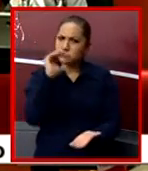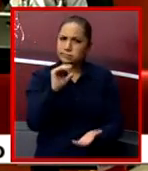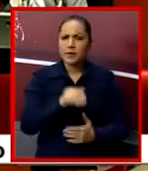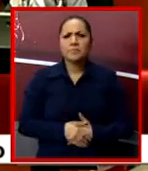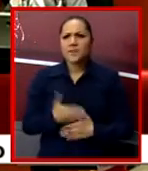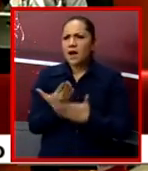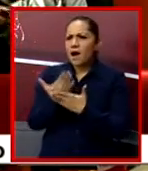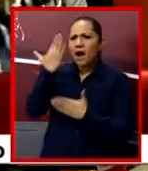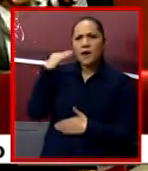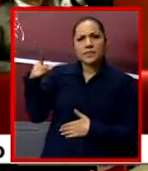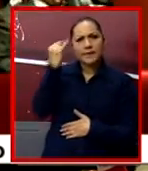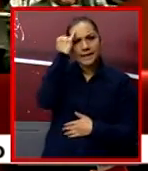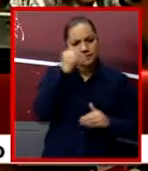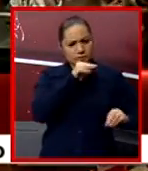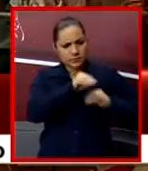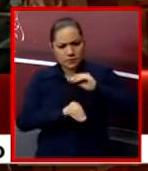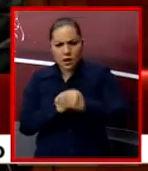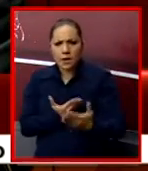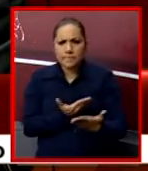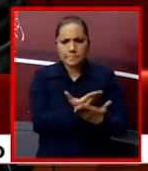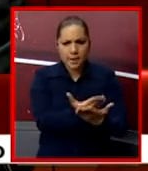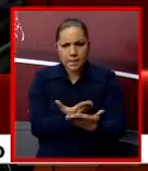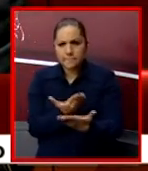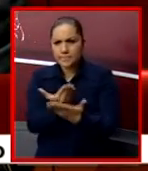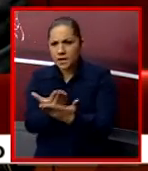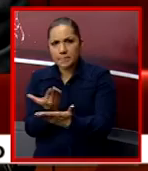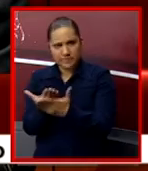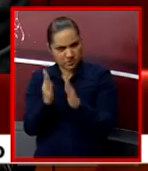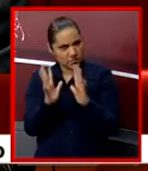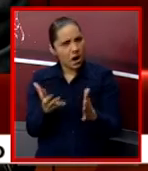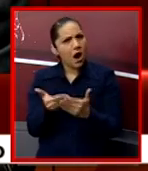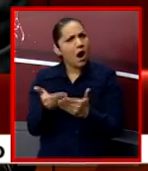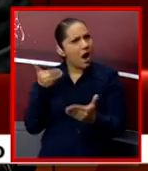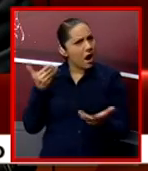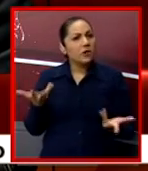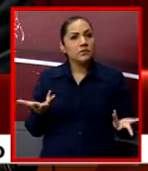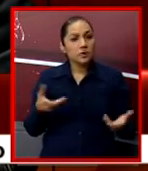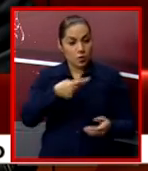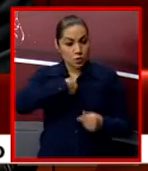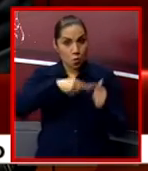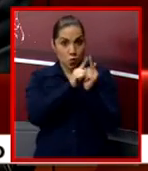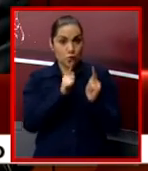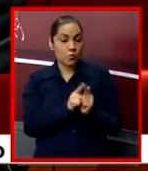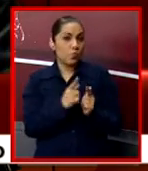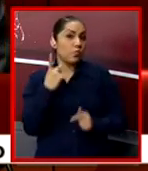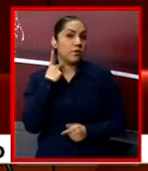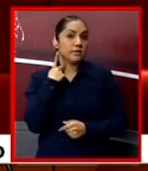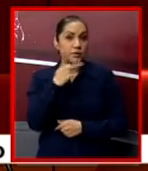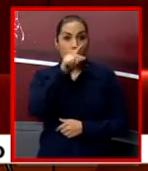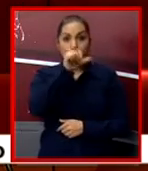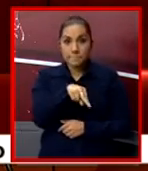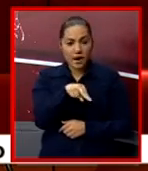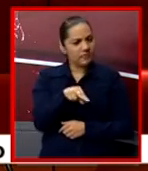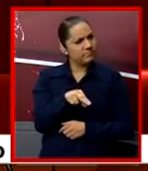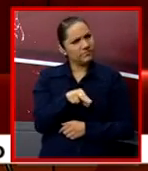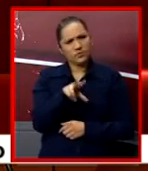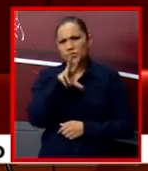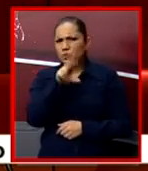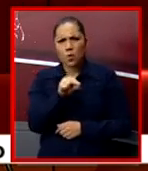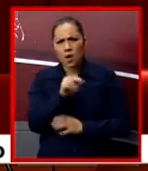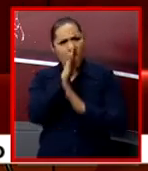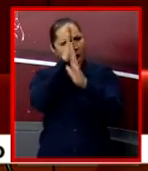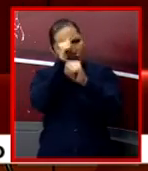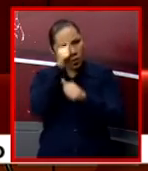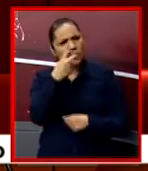iniciativas presentadas. El Grupo Parlamentario de Acción Nacional no responde a la coyuntura